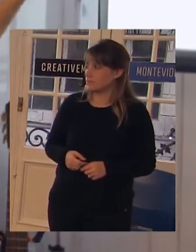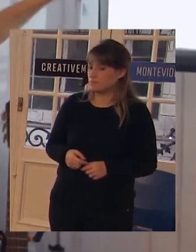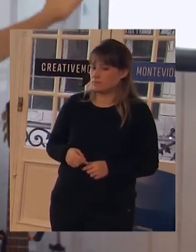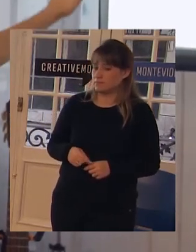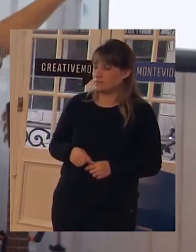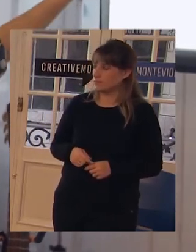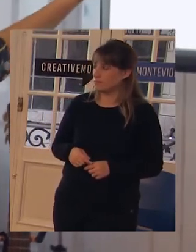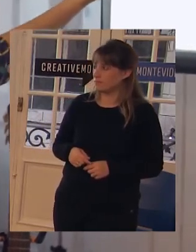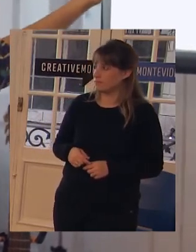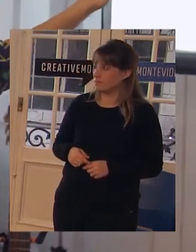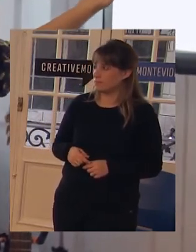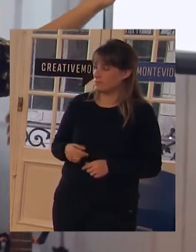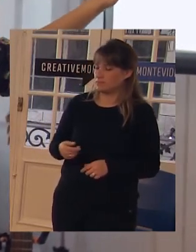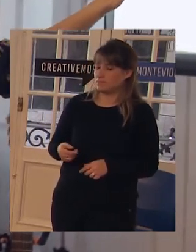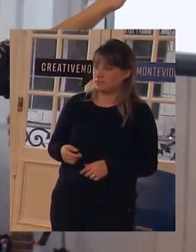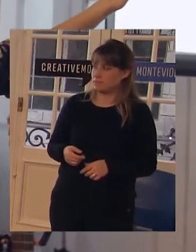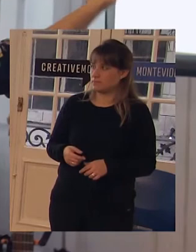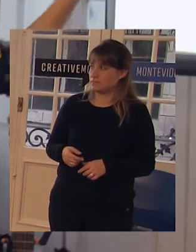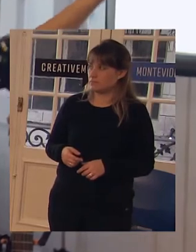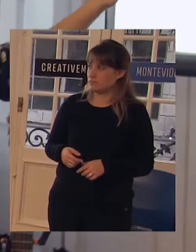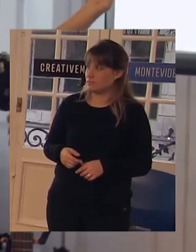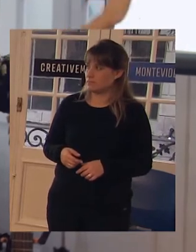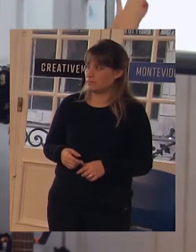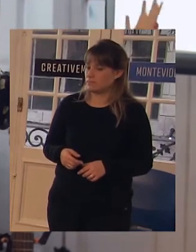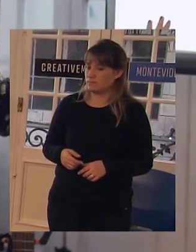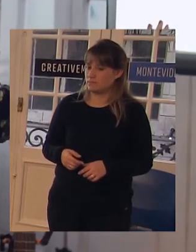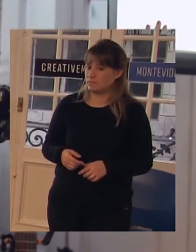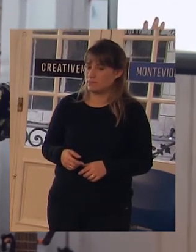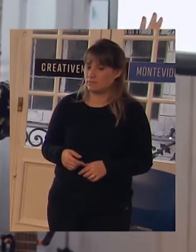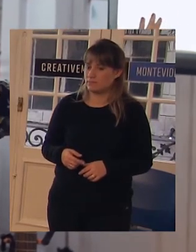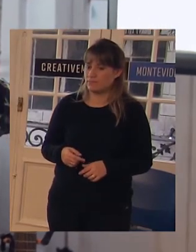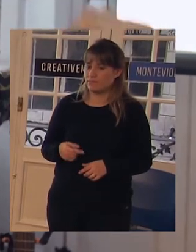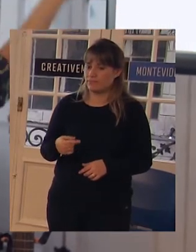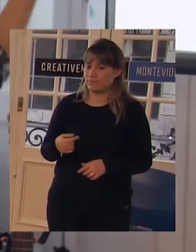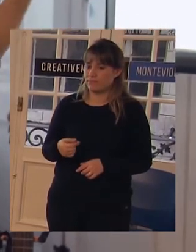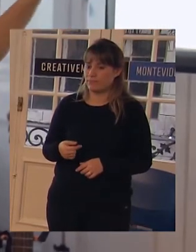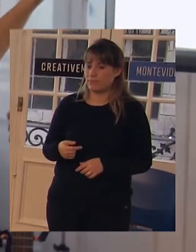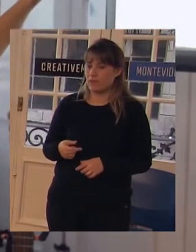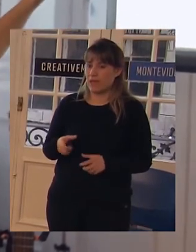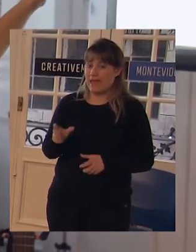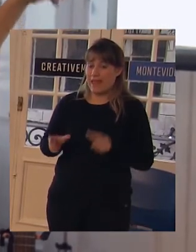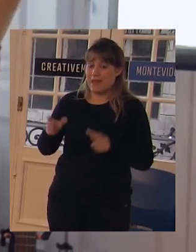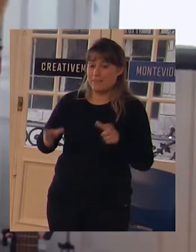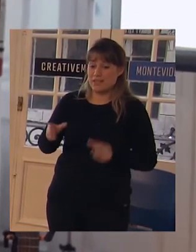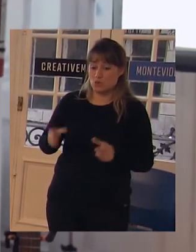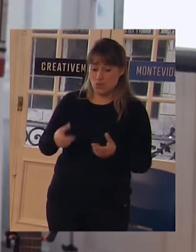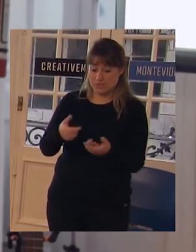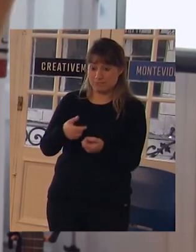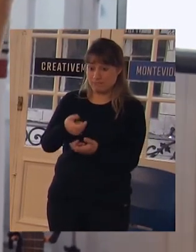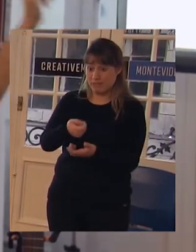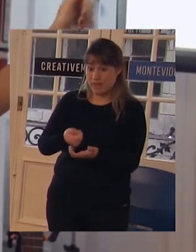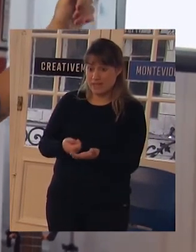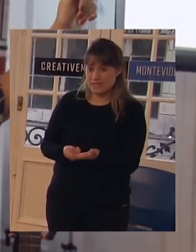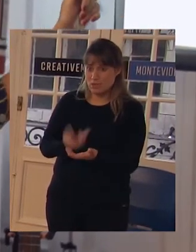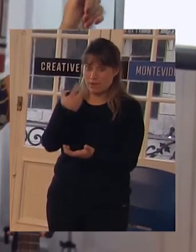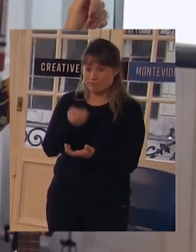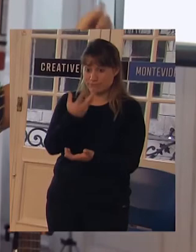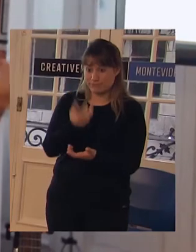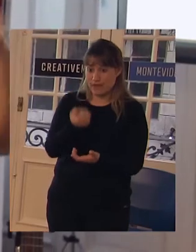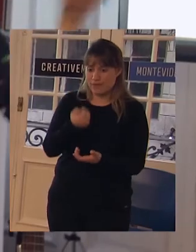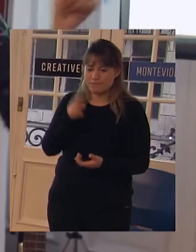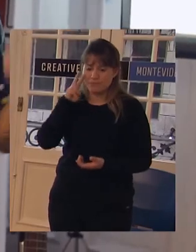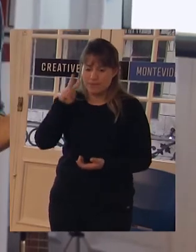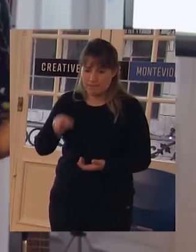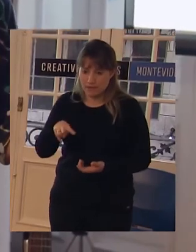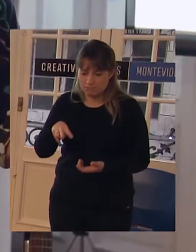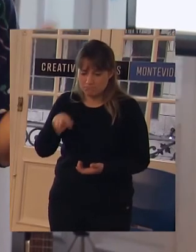Esto es lo que sucede antes de lo que ustedes ven en sus aplicaciones. Este es el momento en el que uno empieza